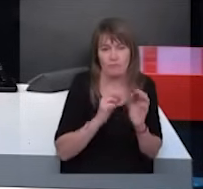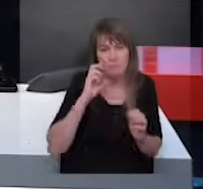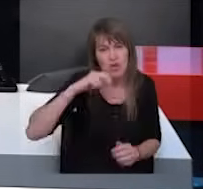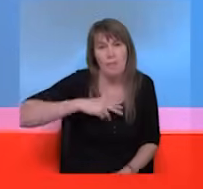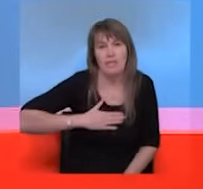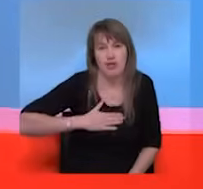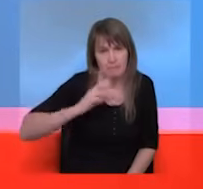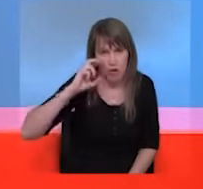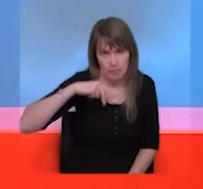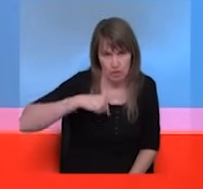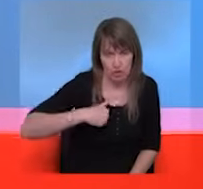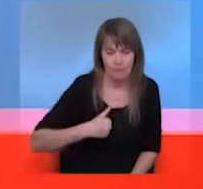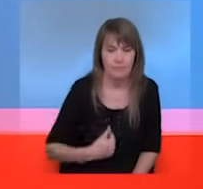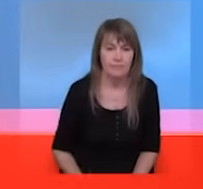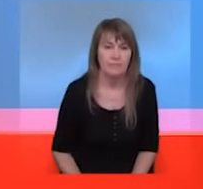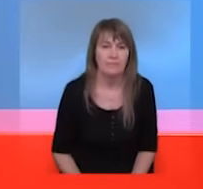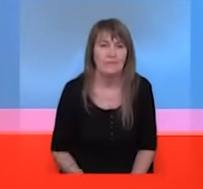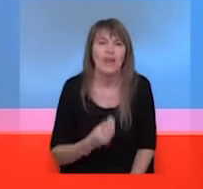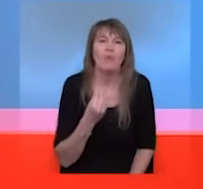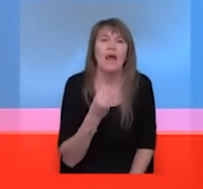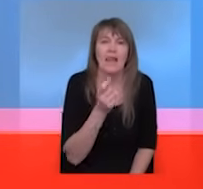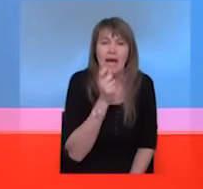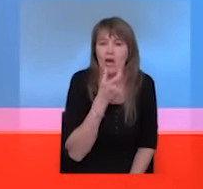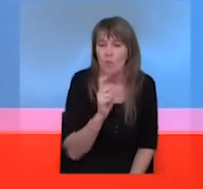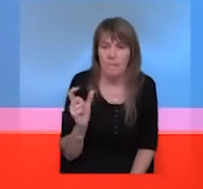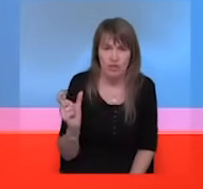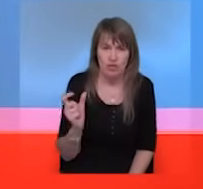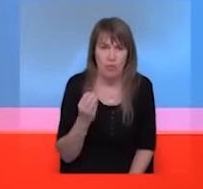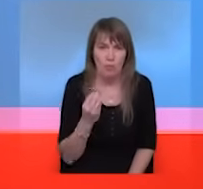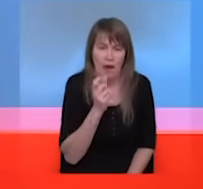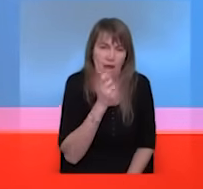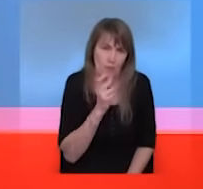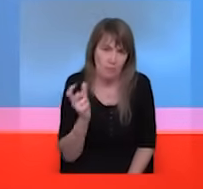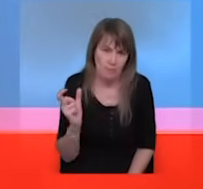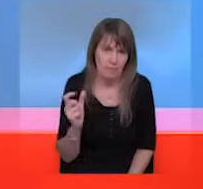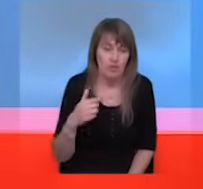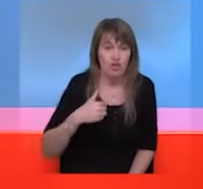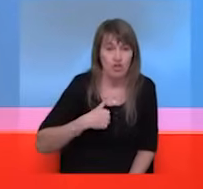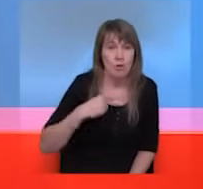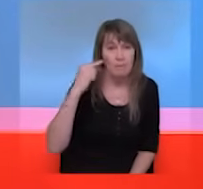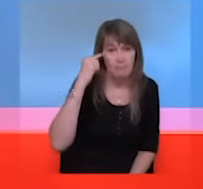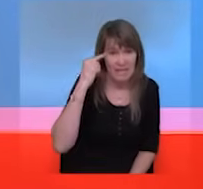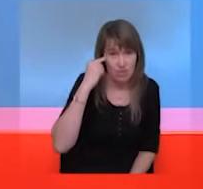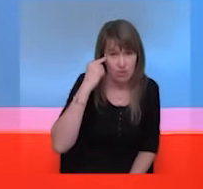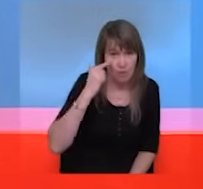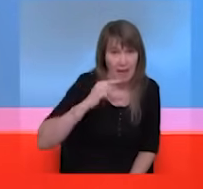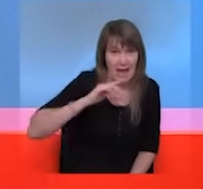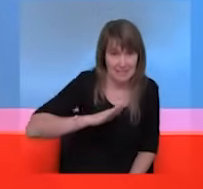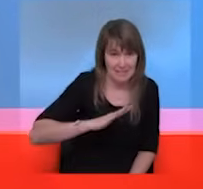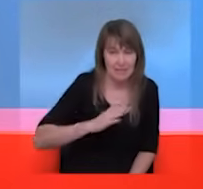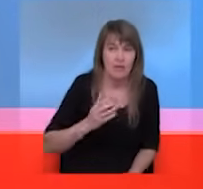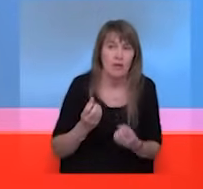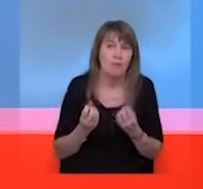por supuesto el argumento yo pienso esto porque tal